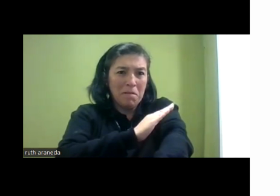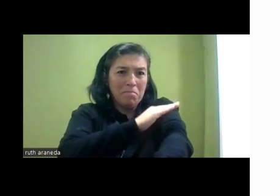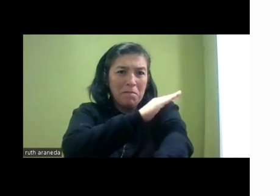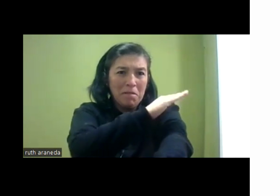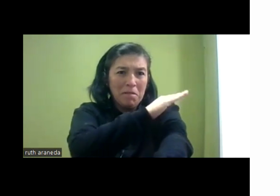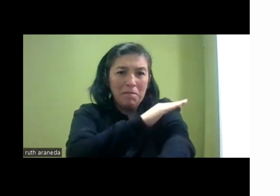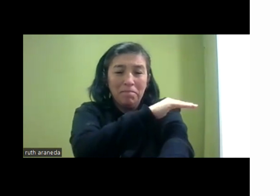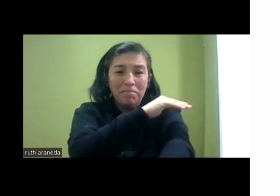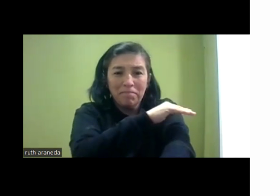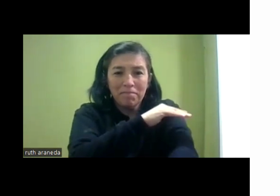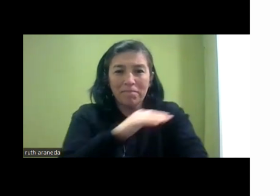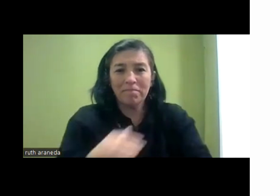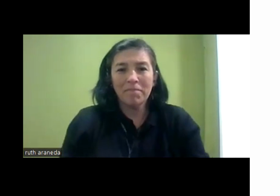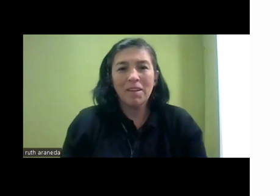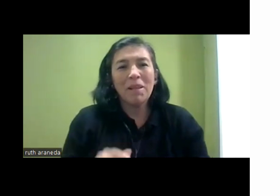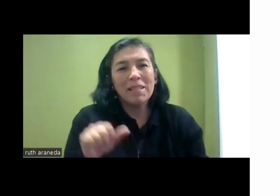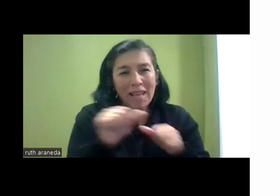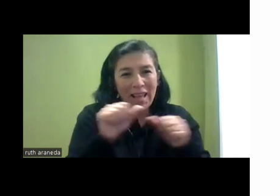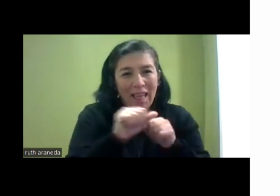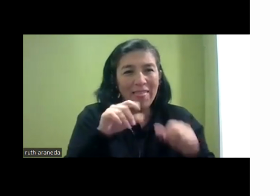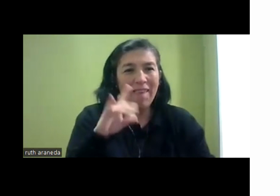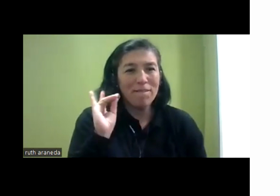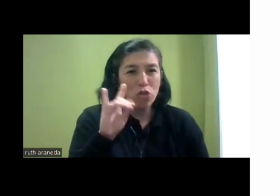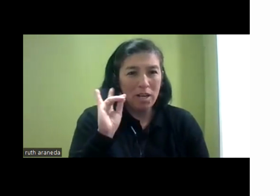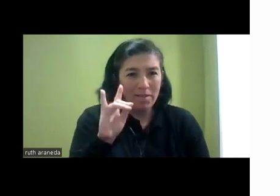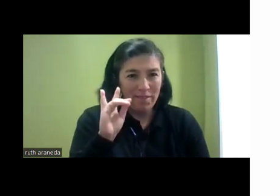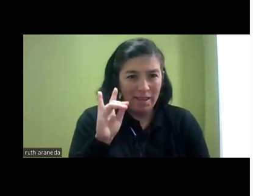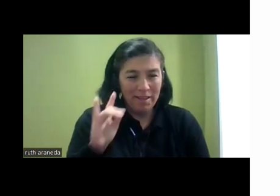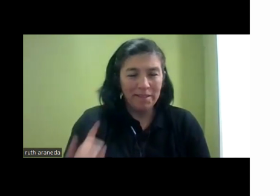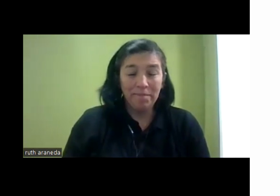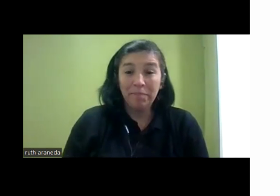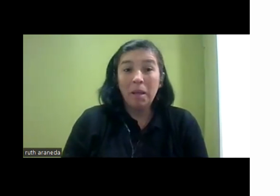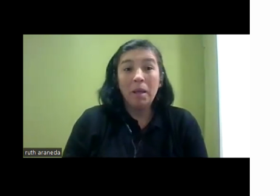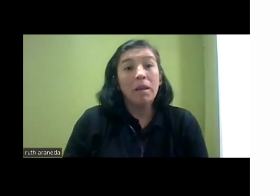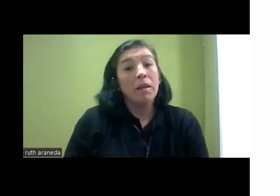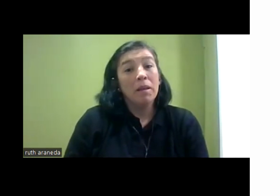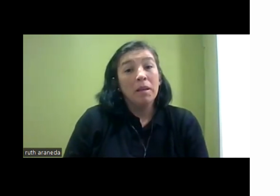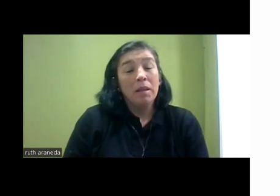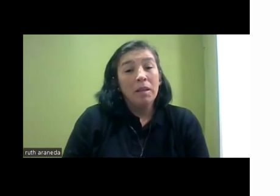lado de Bolivia, el altiplano propiamente tal. Pero sí,